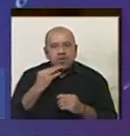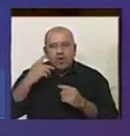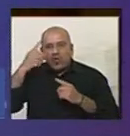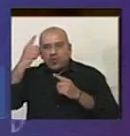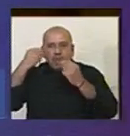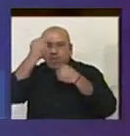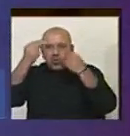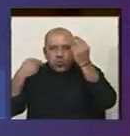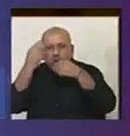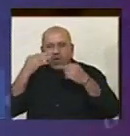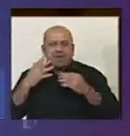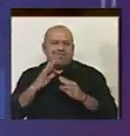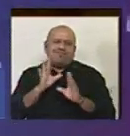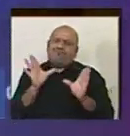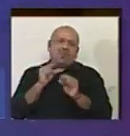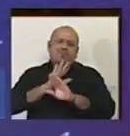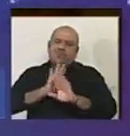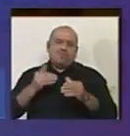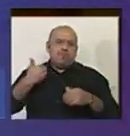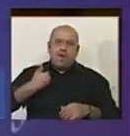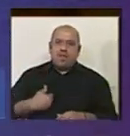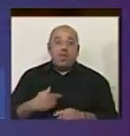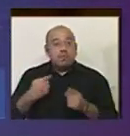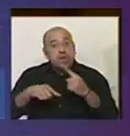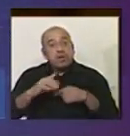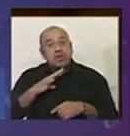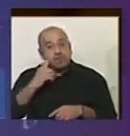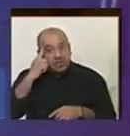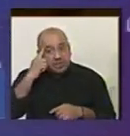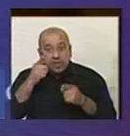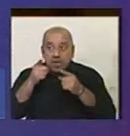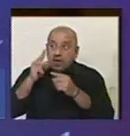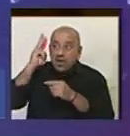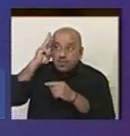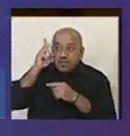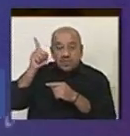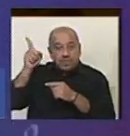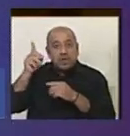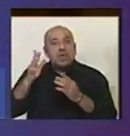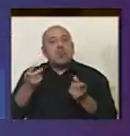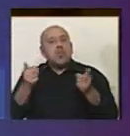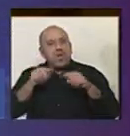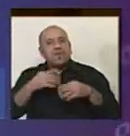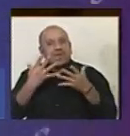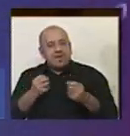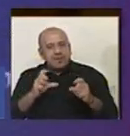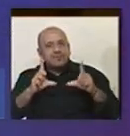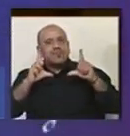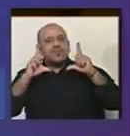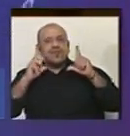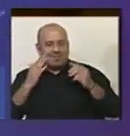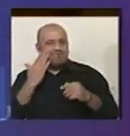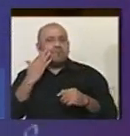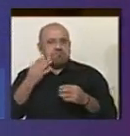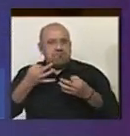que lo registraron. Realmente todo esto es triste, pero hay que ver que ahora el príncipe está intentando ganar otra vez legitimidad con los árabes. Le va a